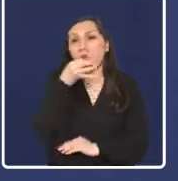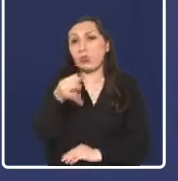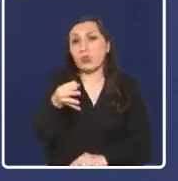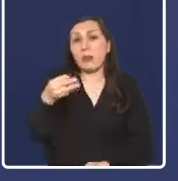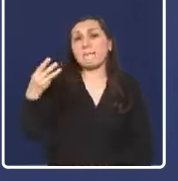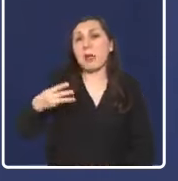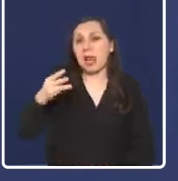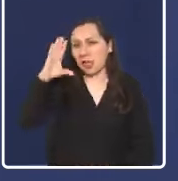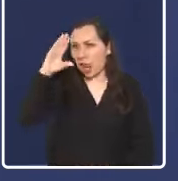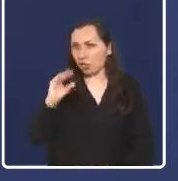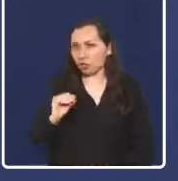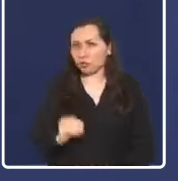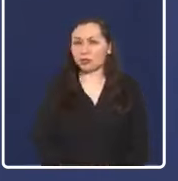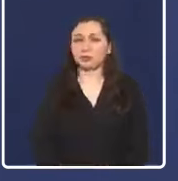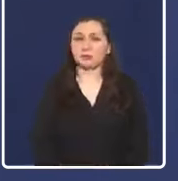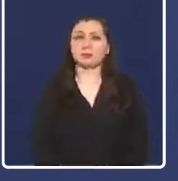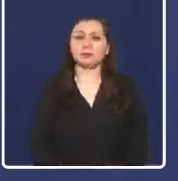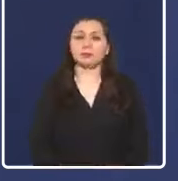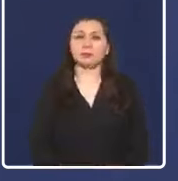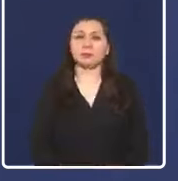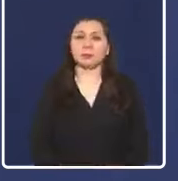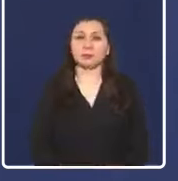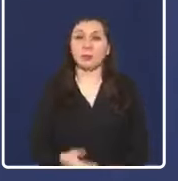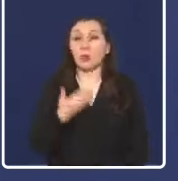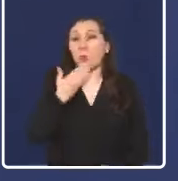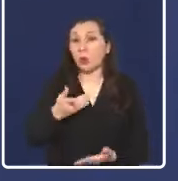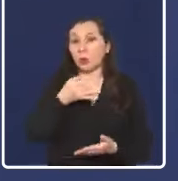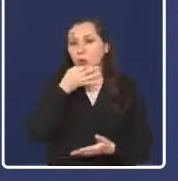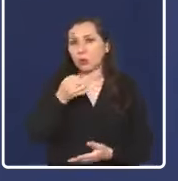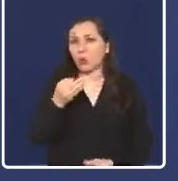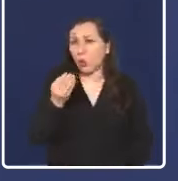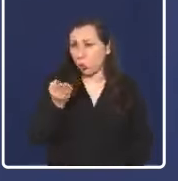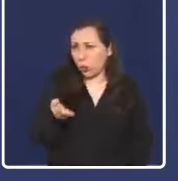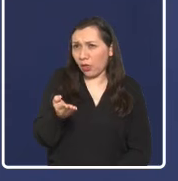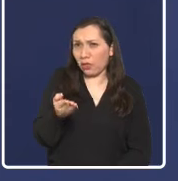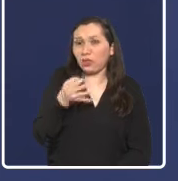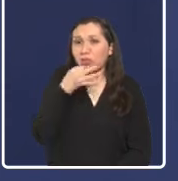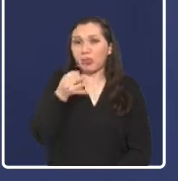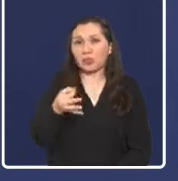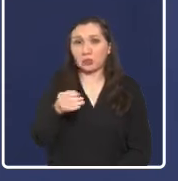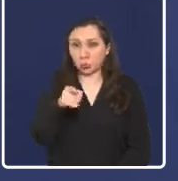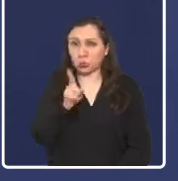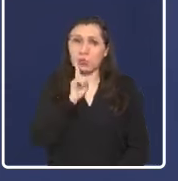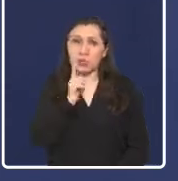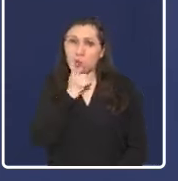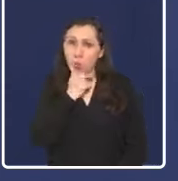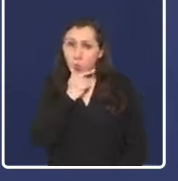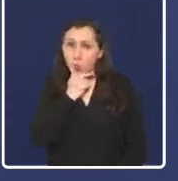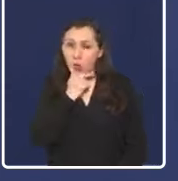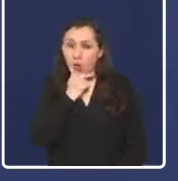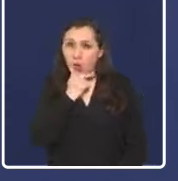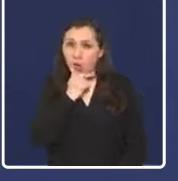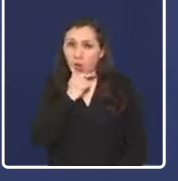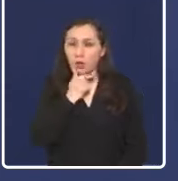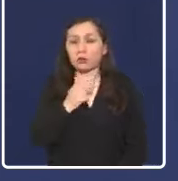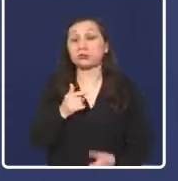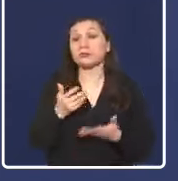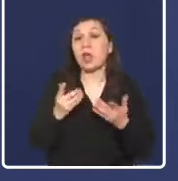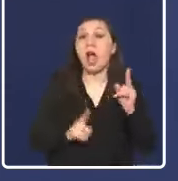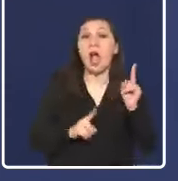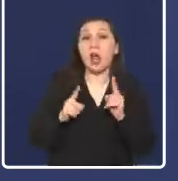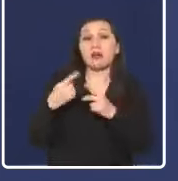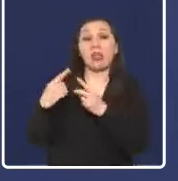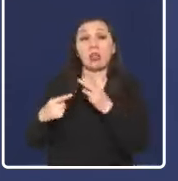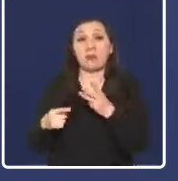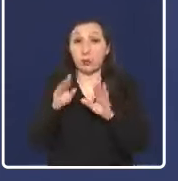fue el martes en la noche? Cuando dice usted dice que fue, ¿por qué tienes dudas de si fue? Es que hay